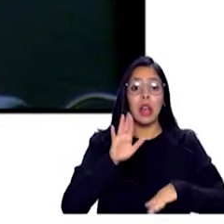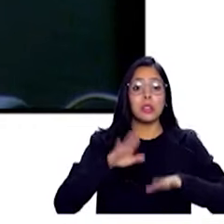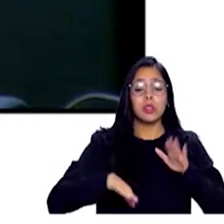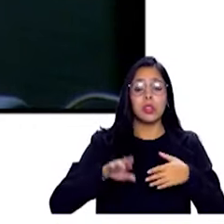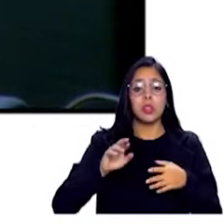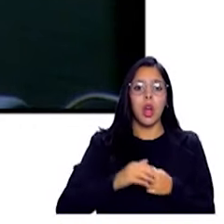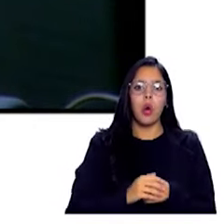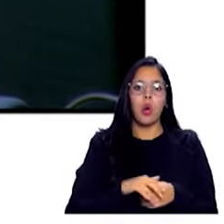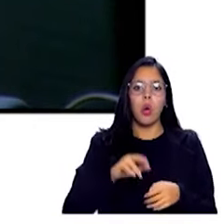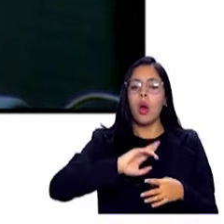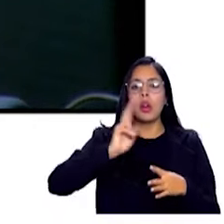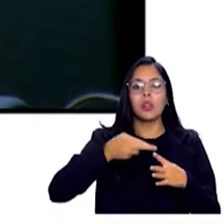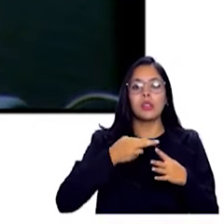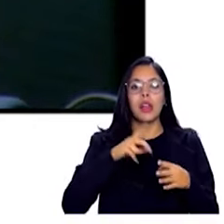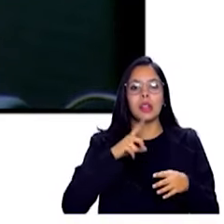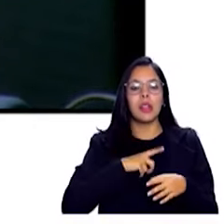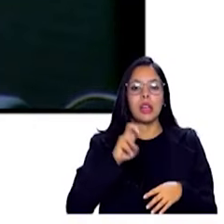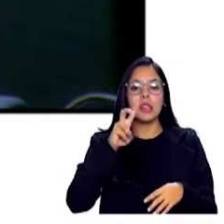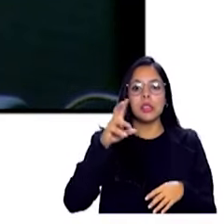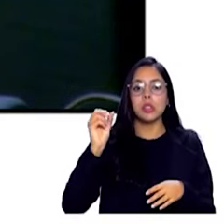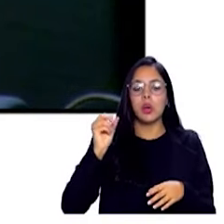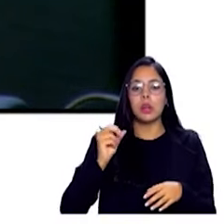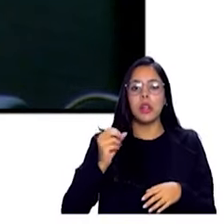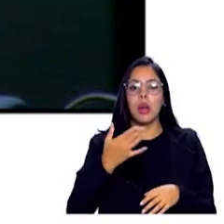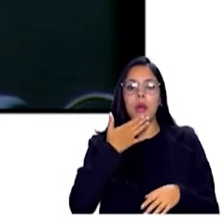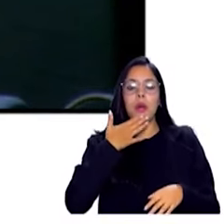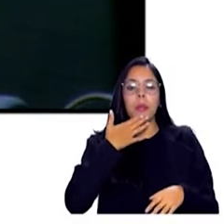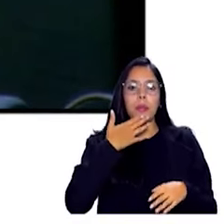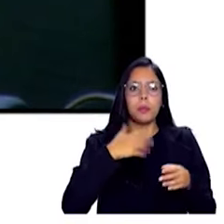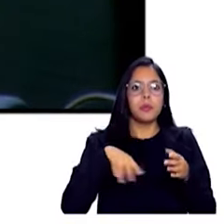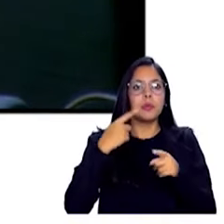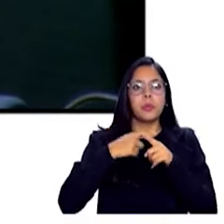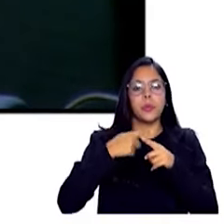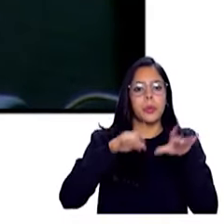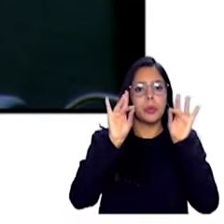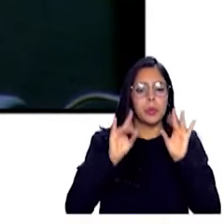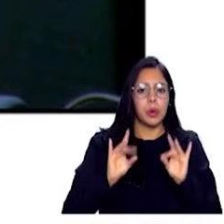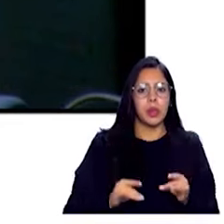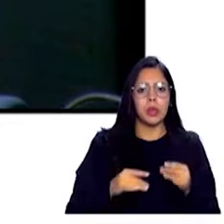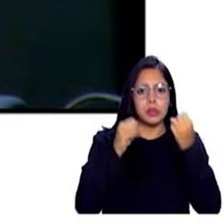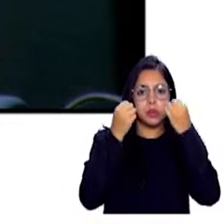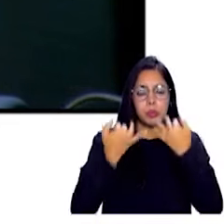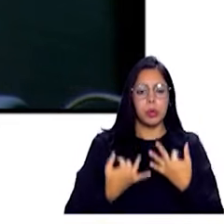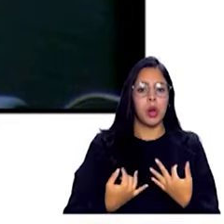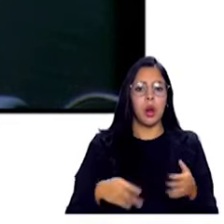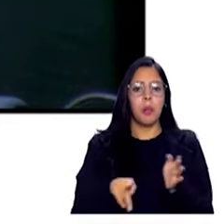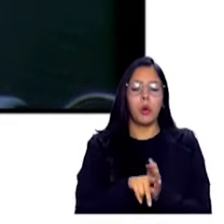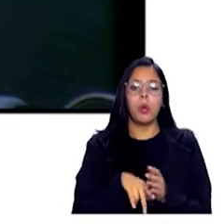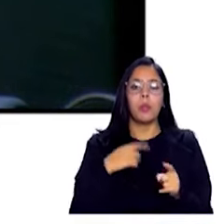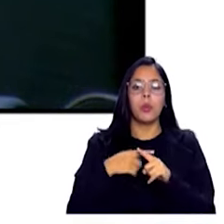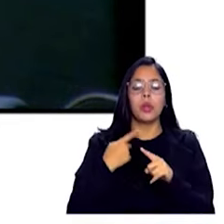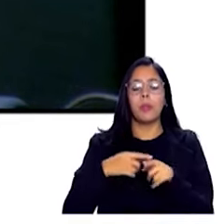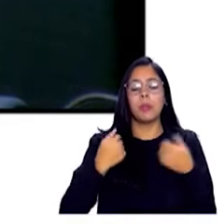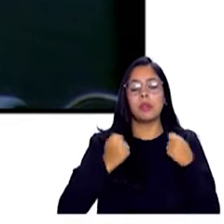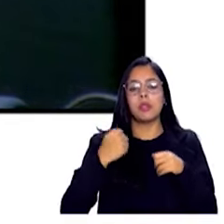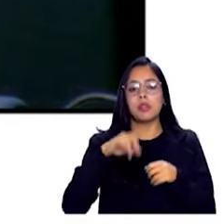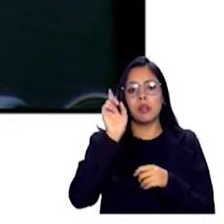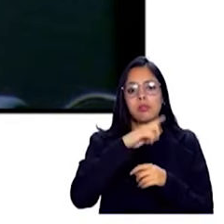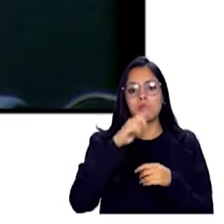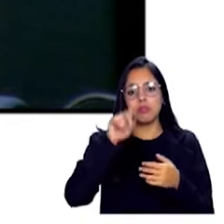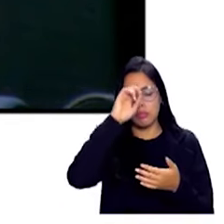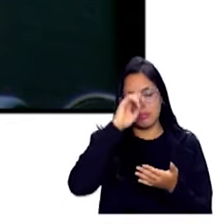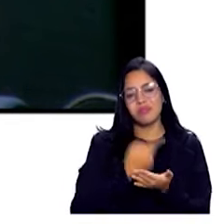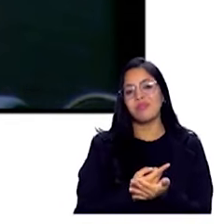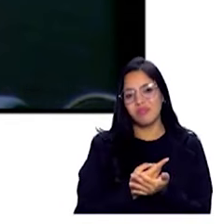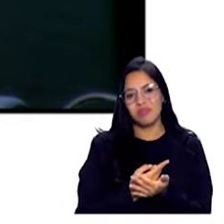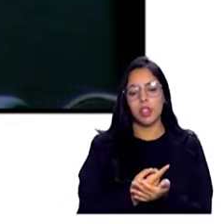motiv de casa o 200 motiv Dea no es infrecuente por tanto las cifras